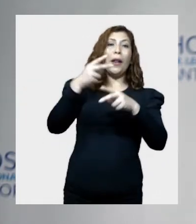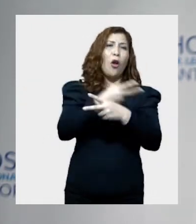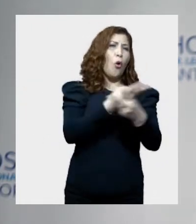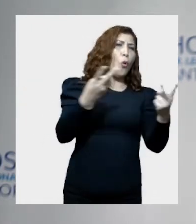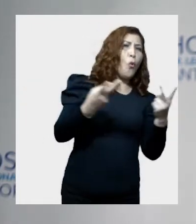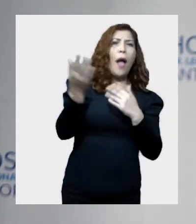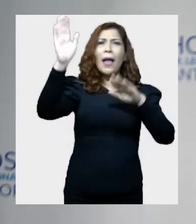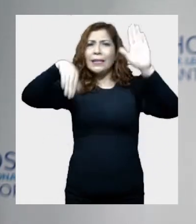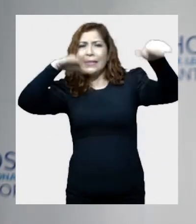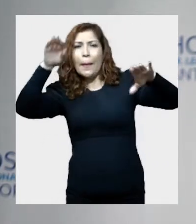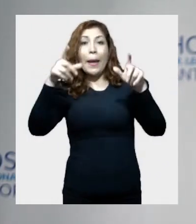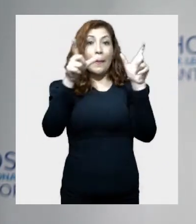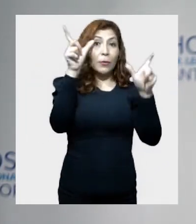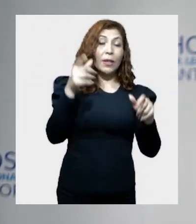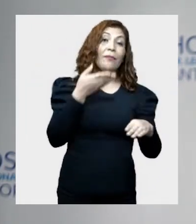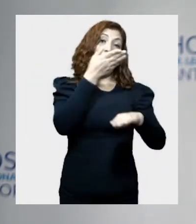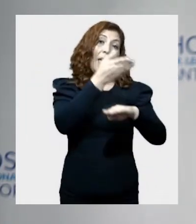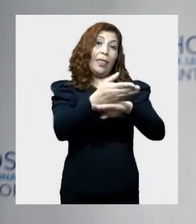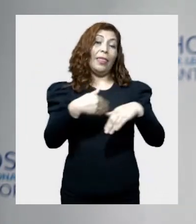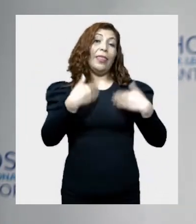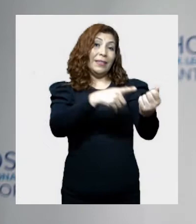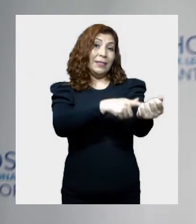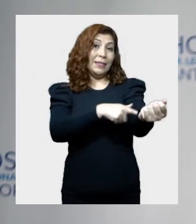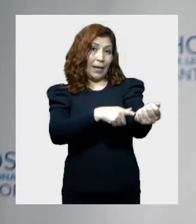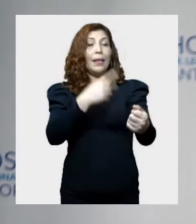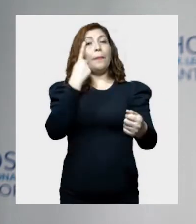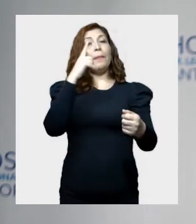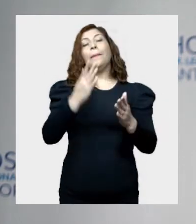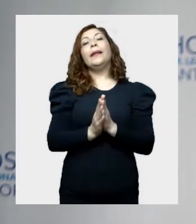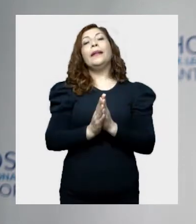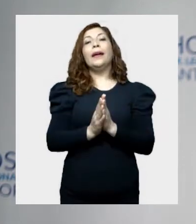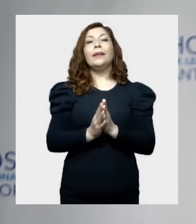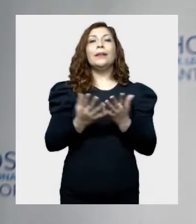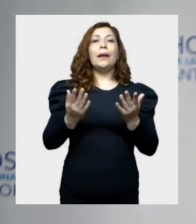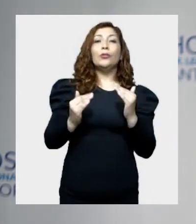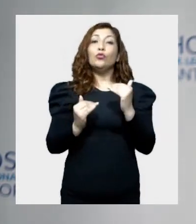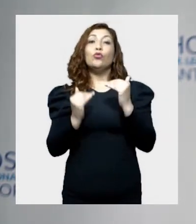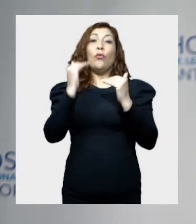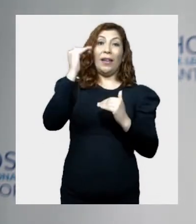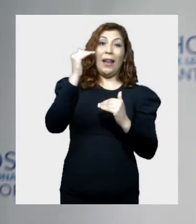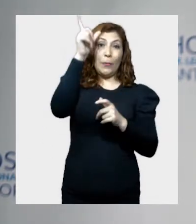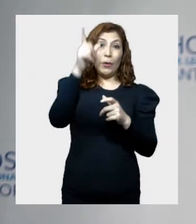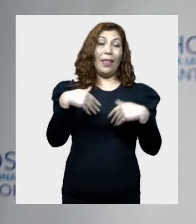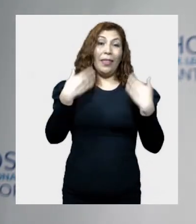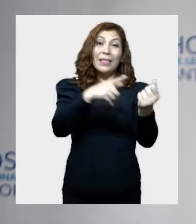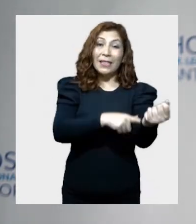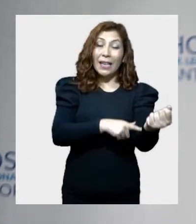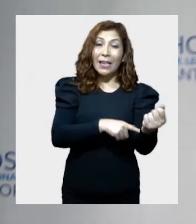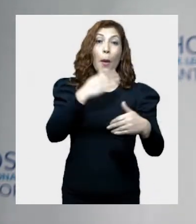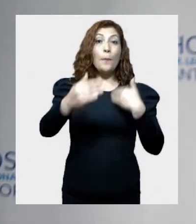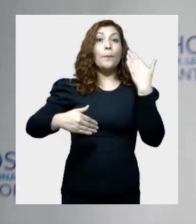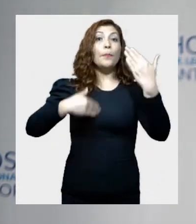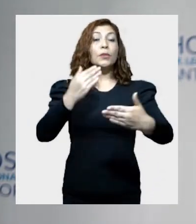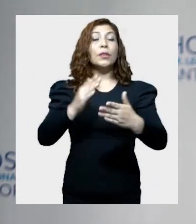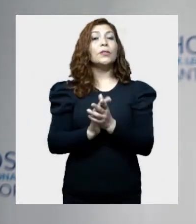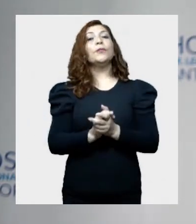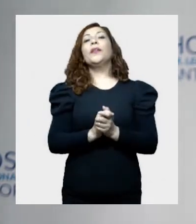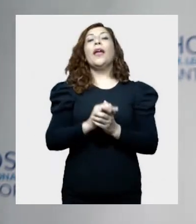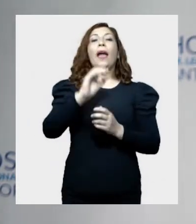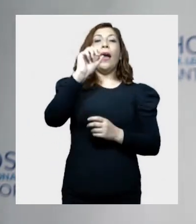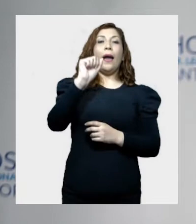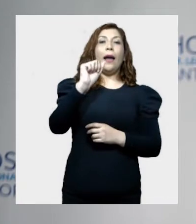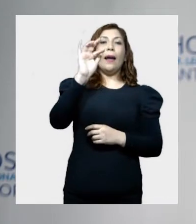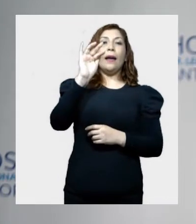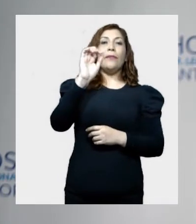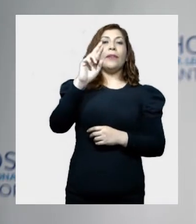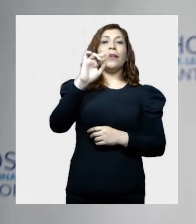la convocatoria de donantes. También, para compensar la disminución de donantes, se potenció el proceso de aféresis.